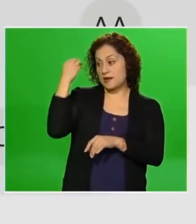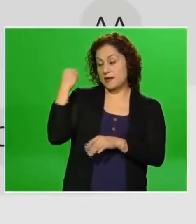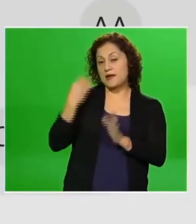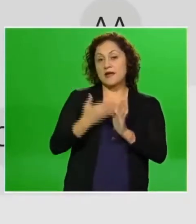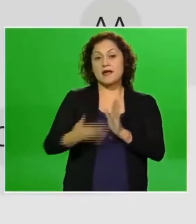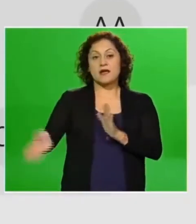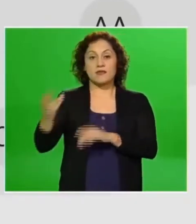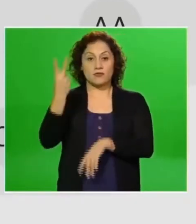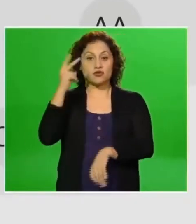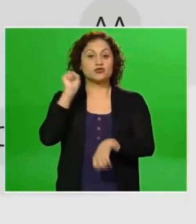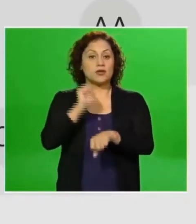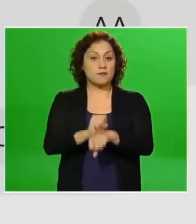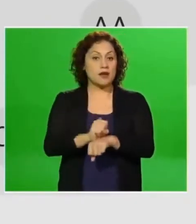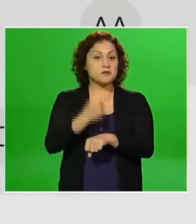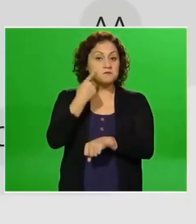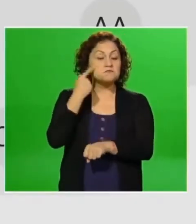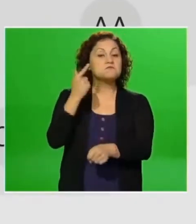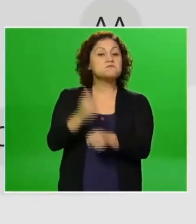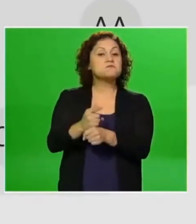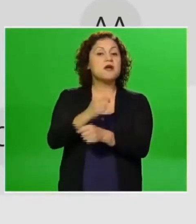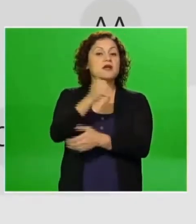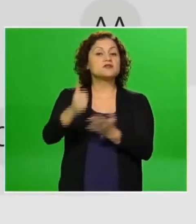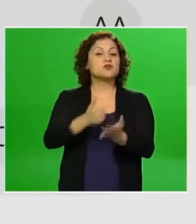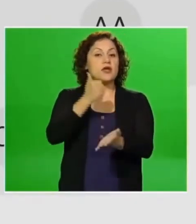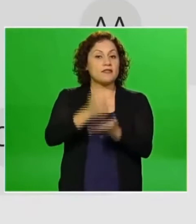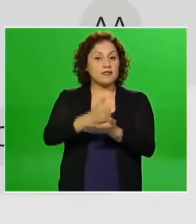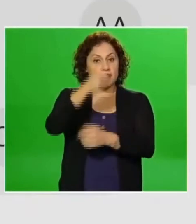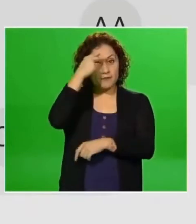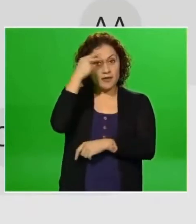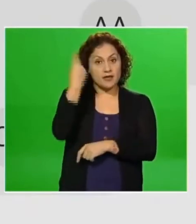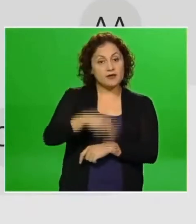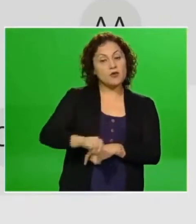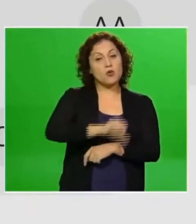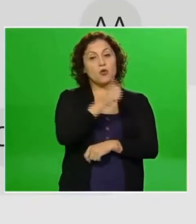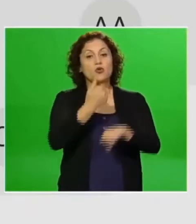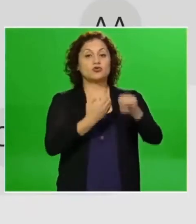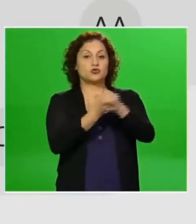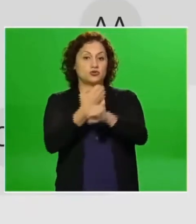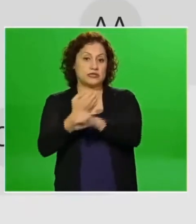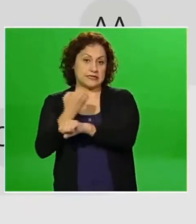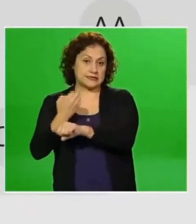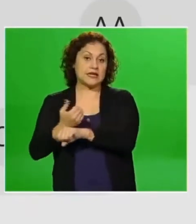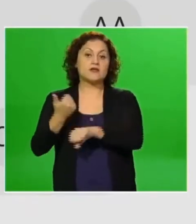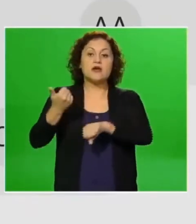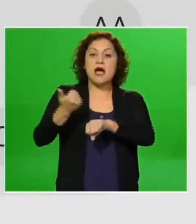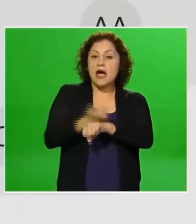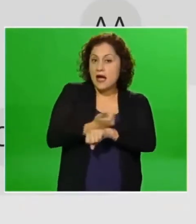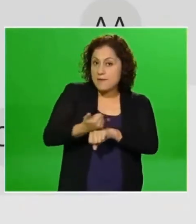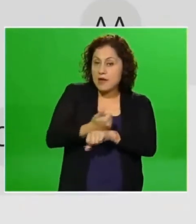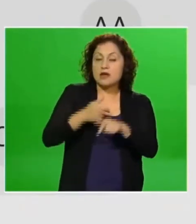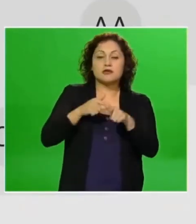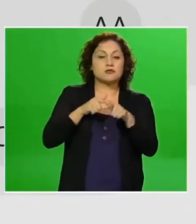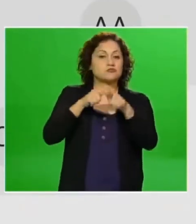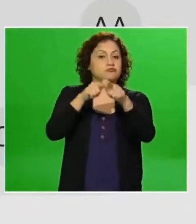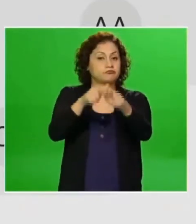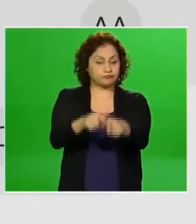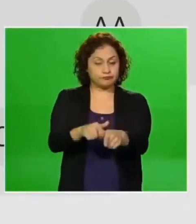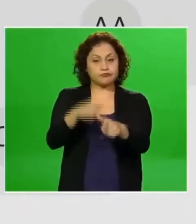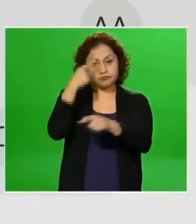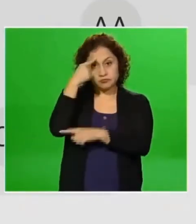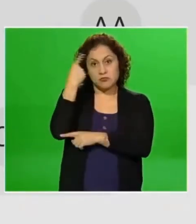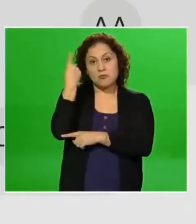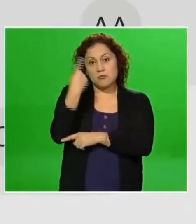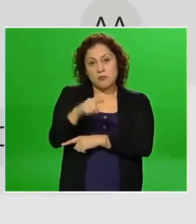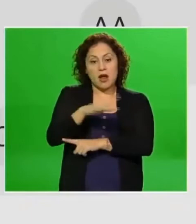semanas, pues la Ciudad de México, así como otras entidades, mantienen el color amarillo de riesgo para efectos